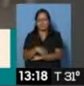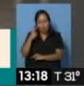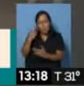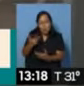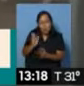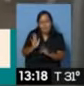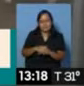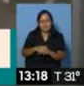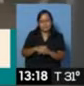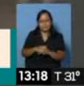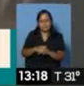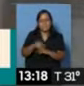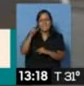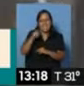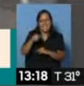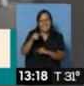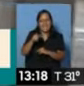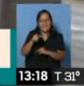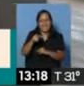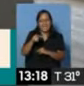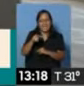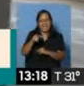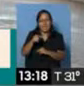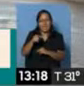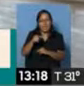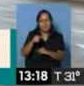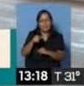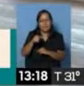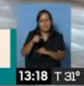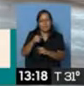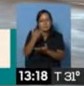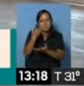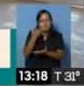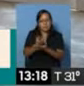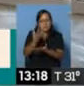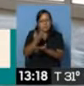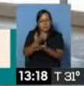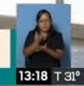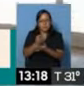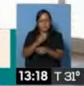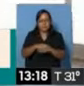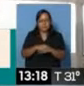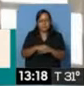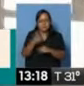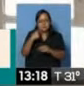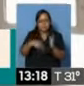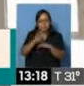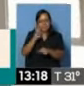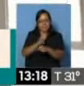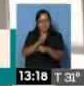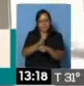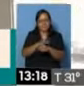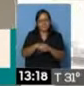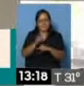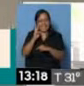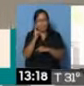es un escáner que se tiene que por el cual se tiene que ingresar digamos Sí o sí para tener mayor seguridad Sí sí